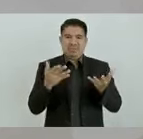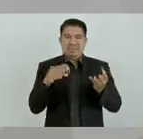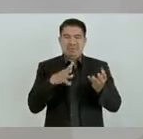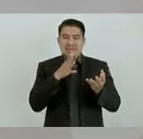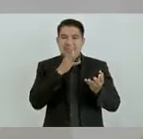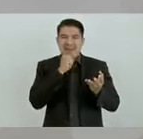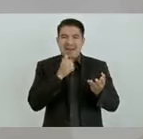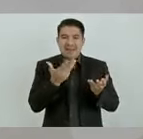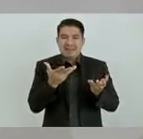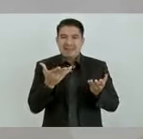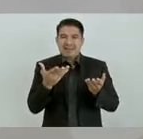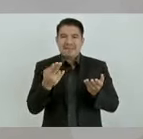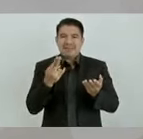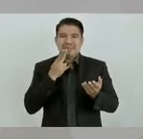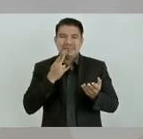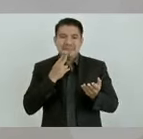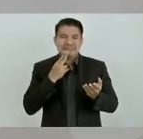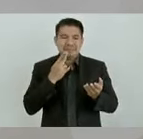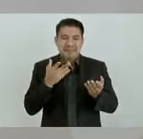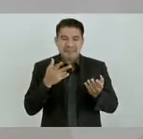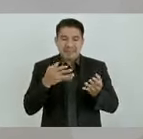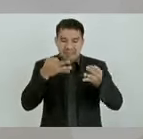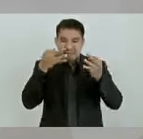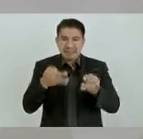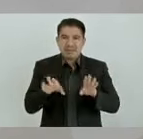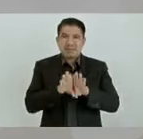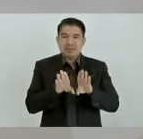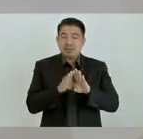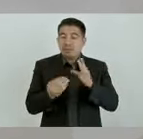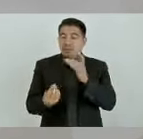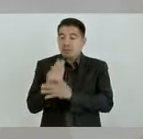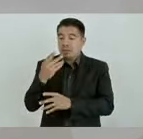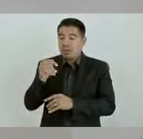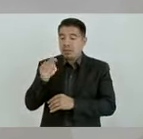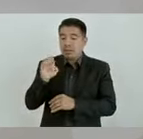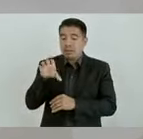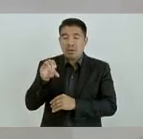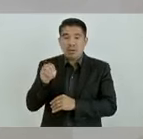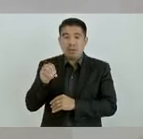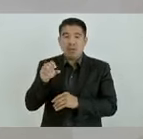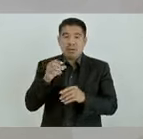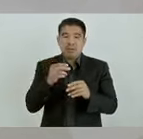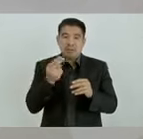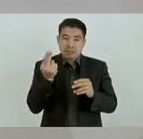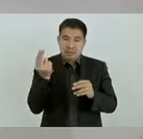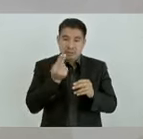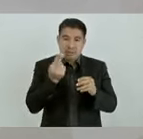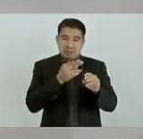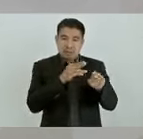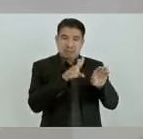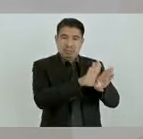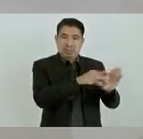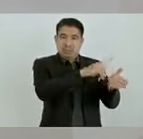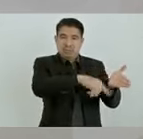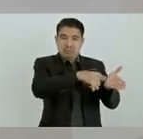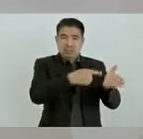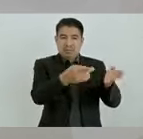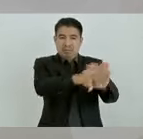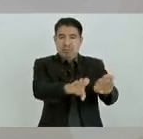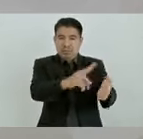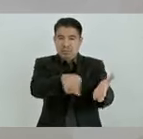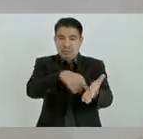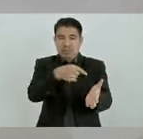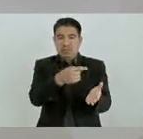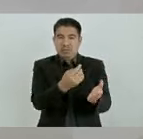para que funcionara el nuevo aeropuerto de Texcoco se tenía que cerrar, se tenían que cancelar dos